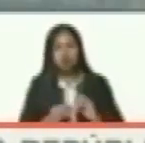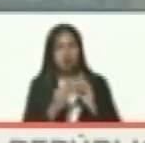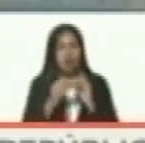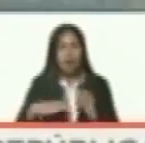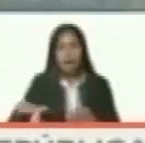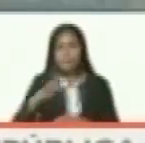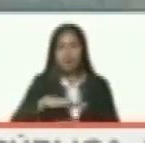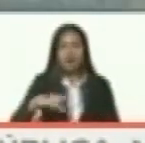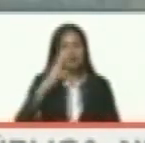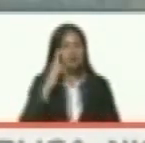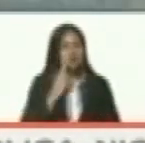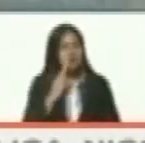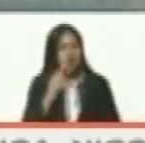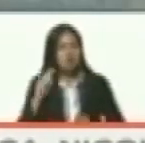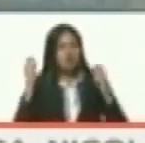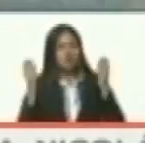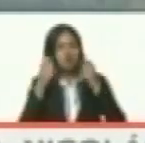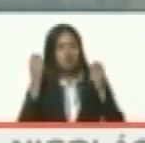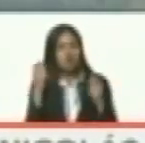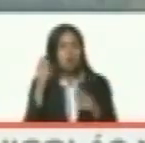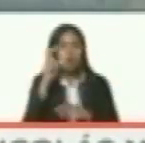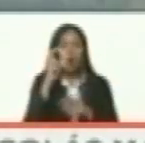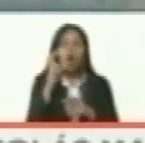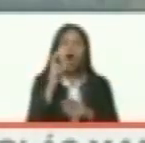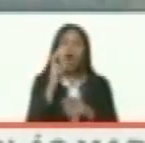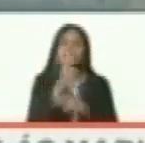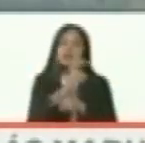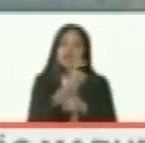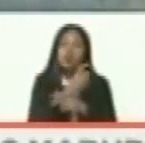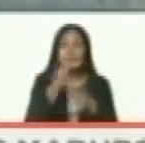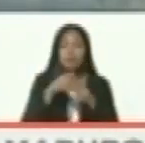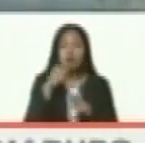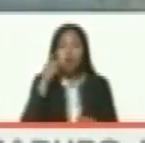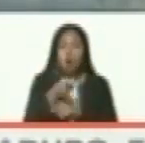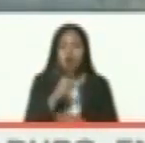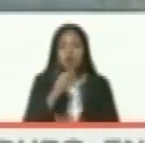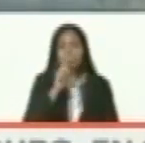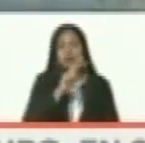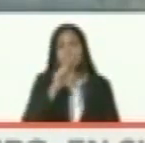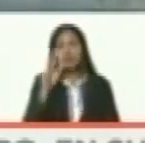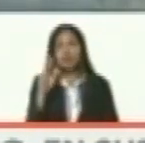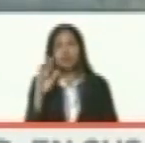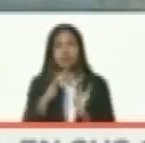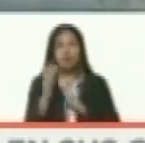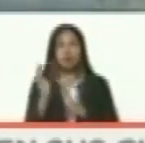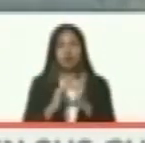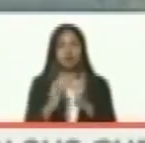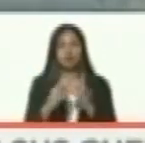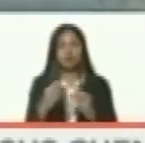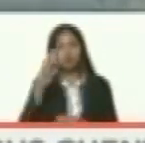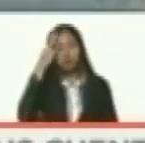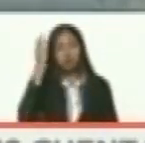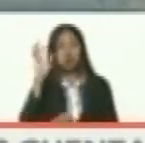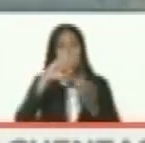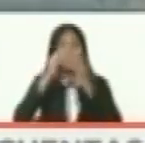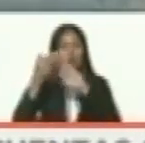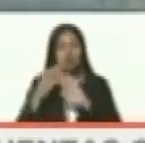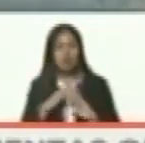Plaza Bolívar y rumbo al Bicentenario. Pero también dio la orden el 23 de abril que los consejos